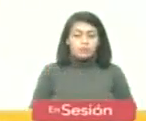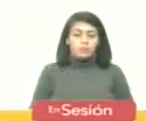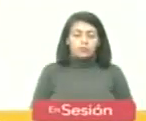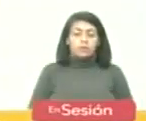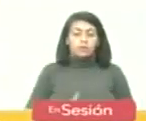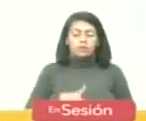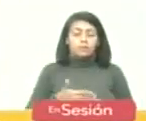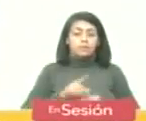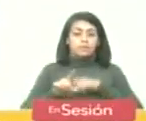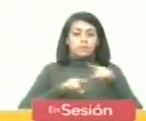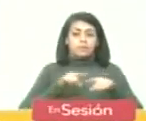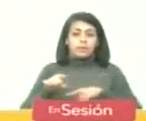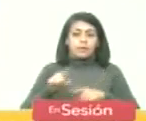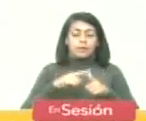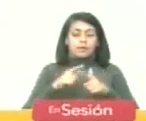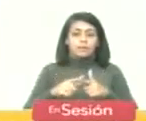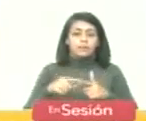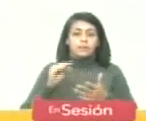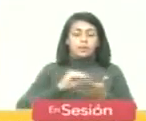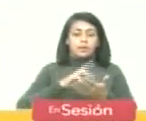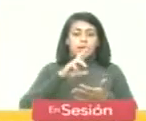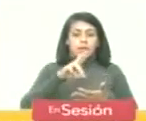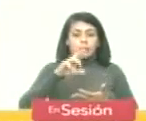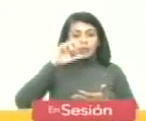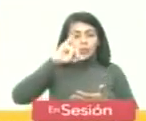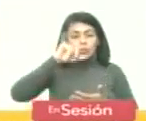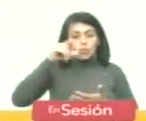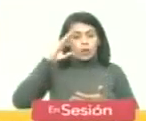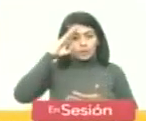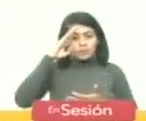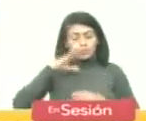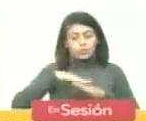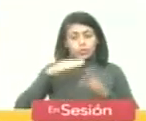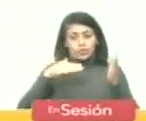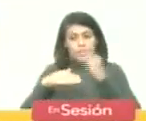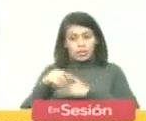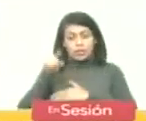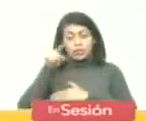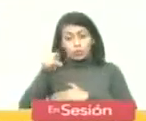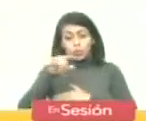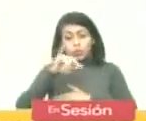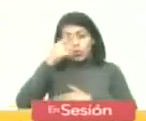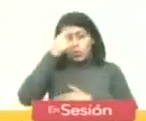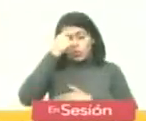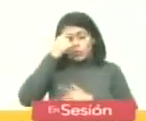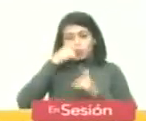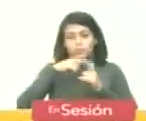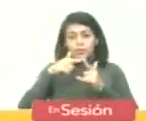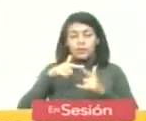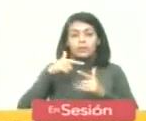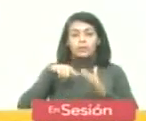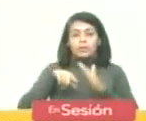¿Por qué mandaste a Requesén, Julio Borges? ¿Por qué no viniste tú a